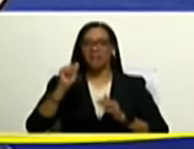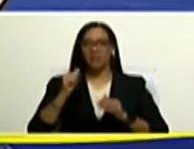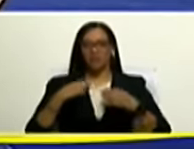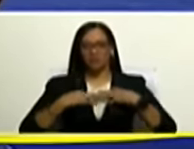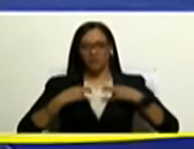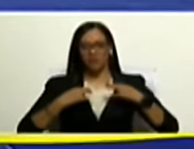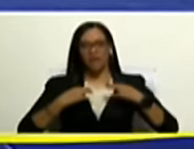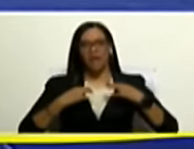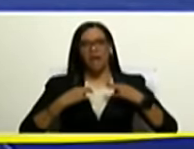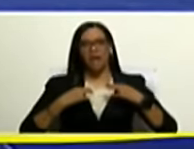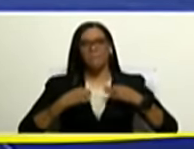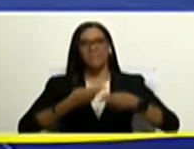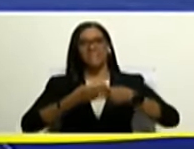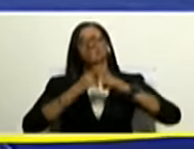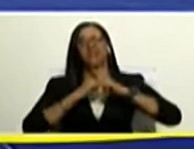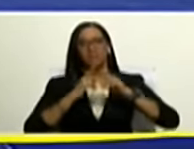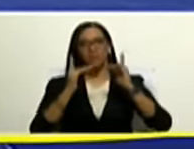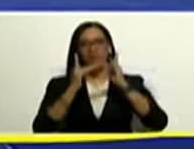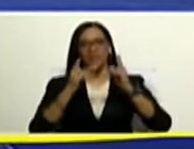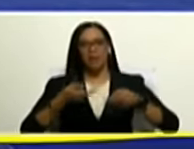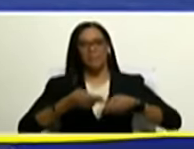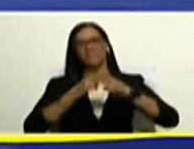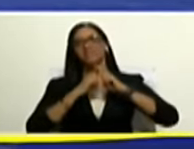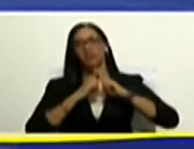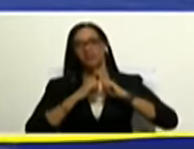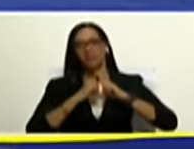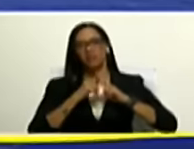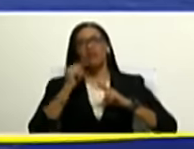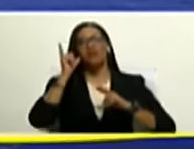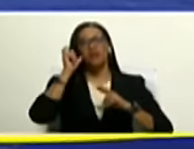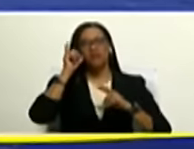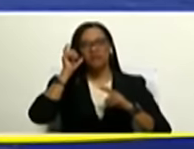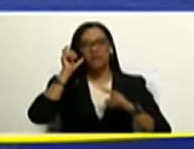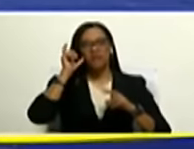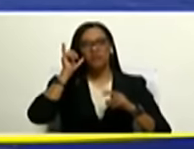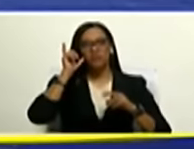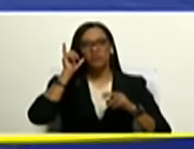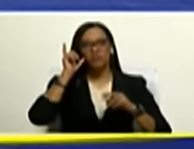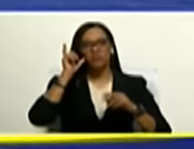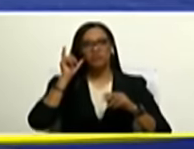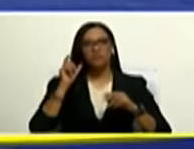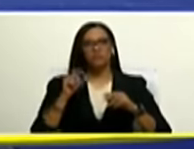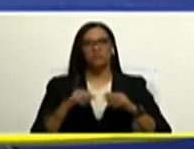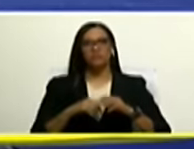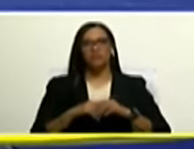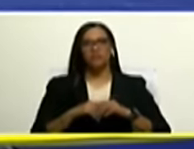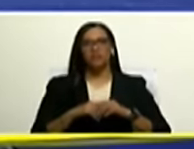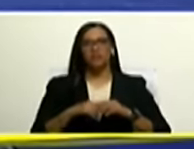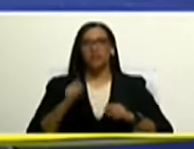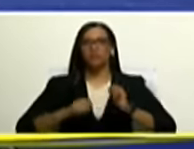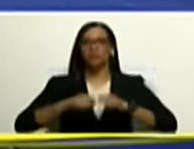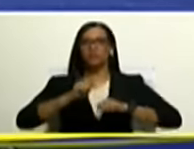prestada, en una cama prestada, escuchando el clamor de los